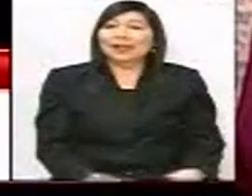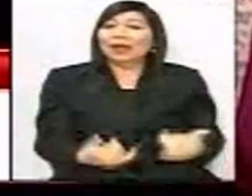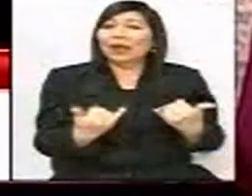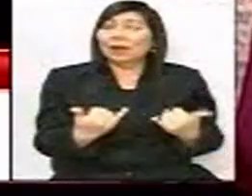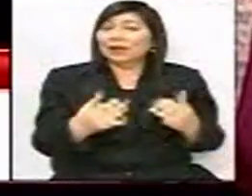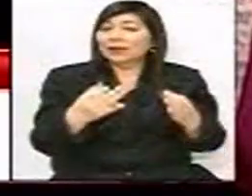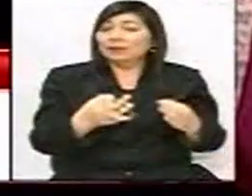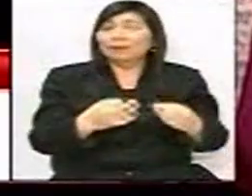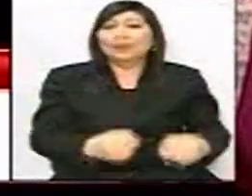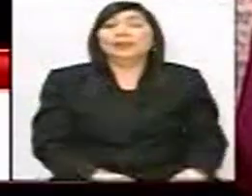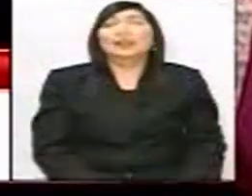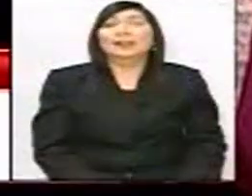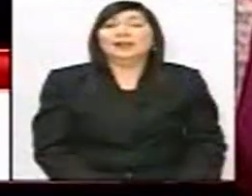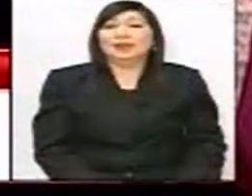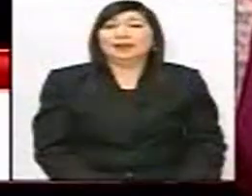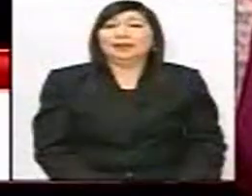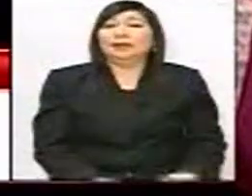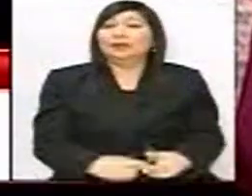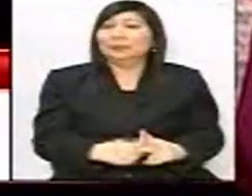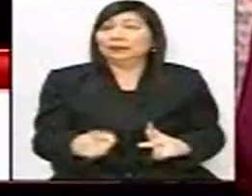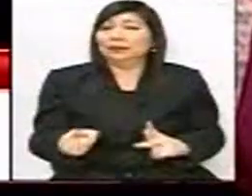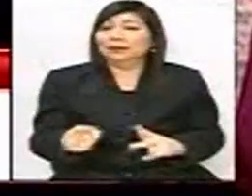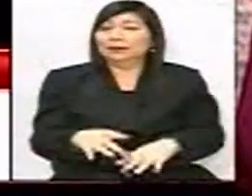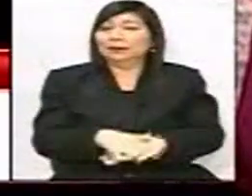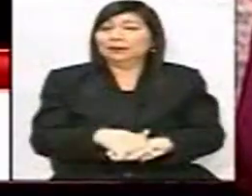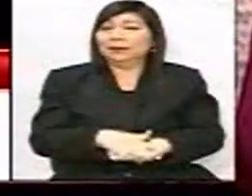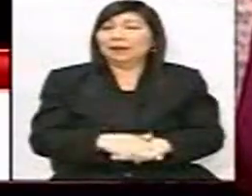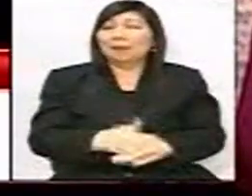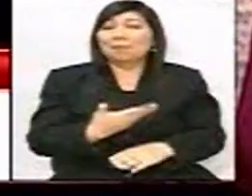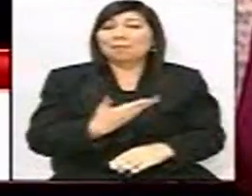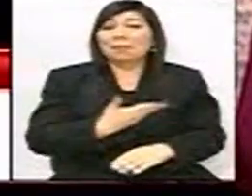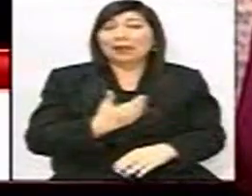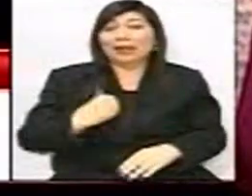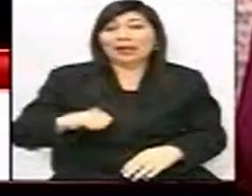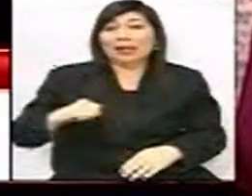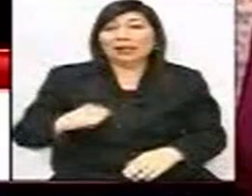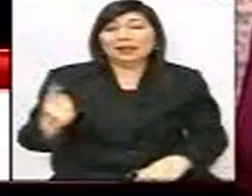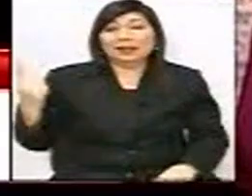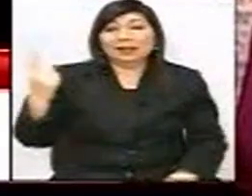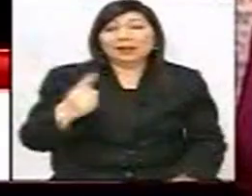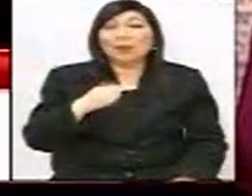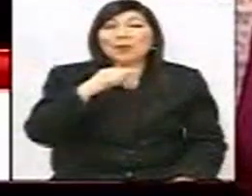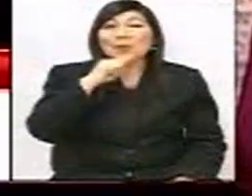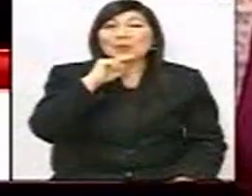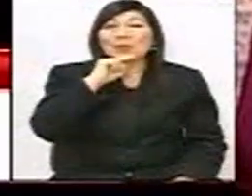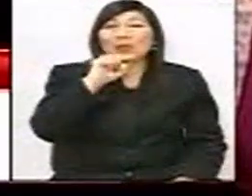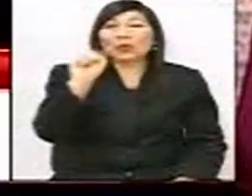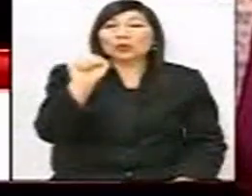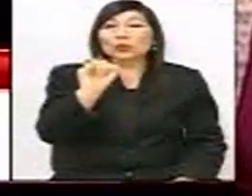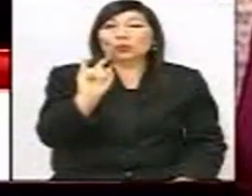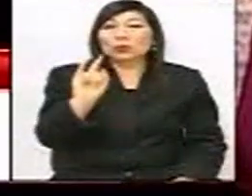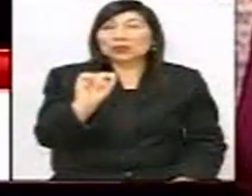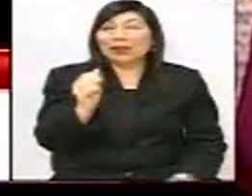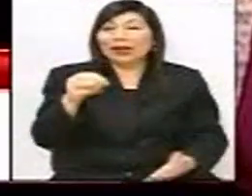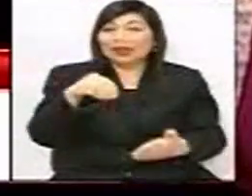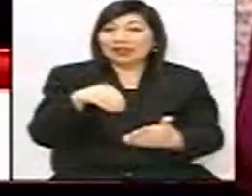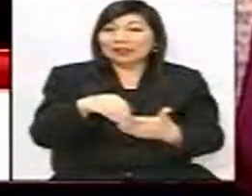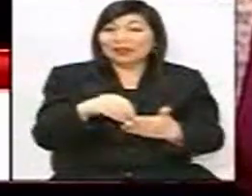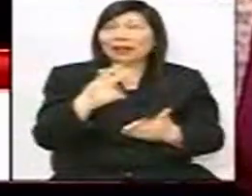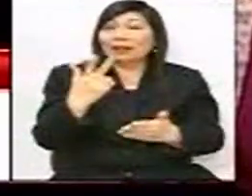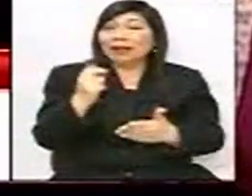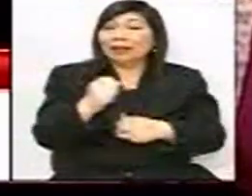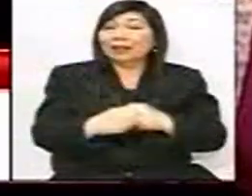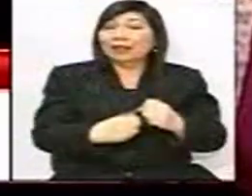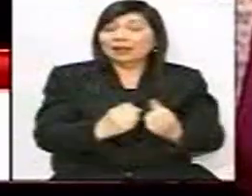Ahora, es cierto, sale la gestión del señor Castañeda, entra la señora Villarán, y en vez de aplicar